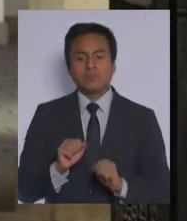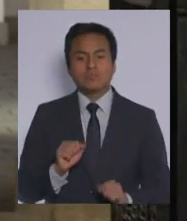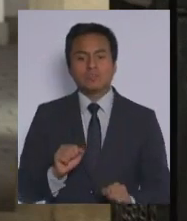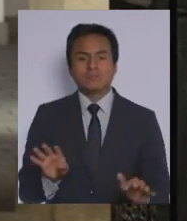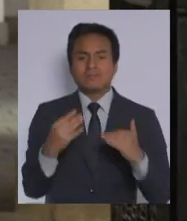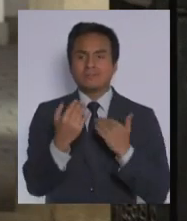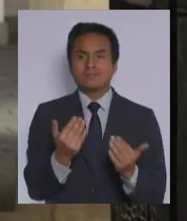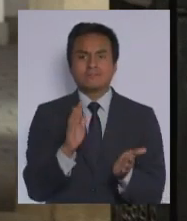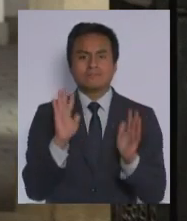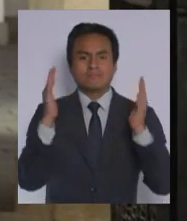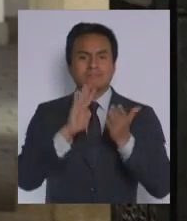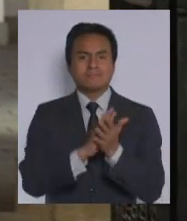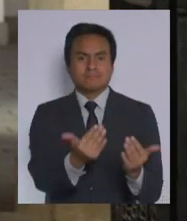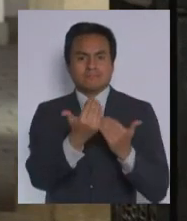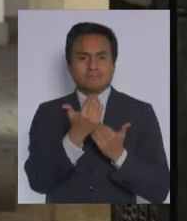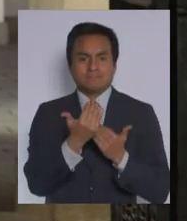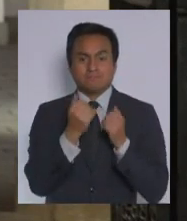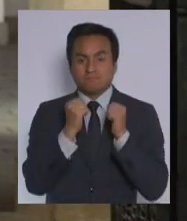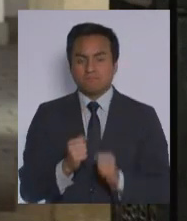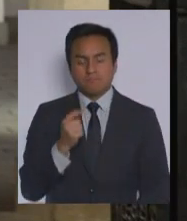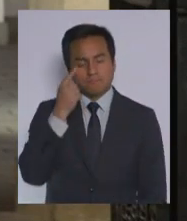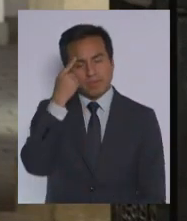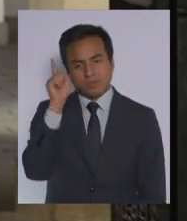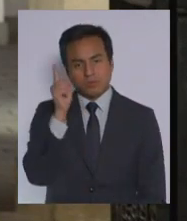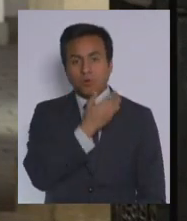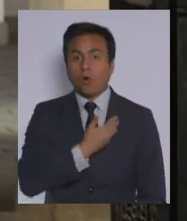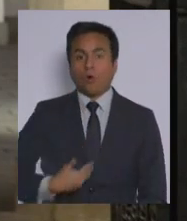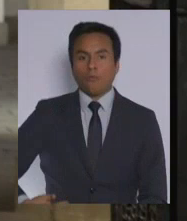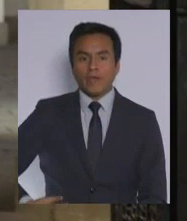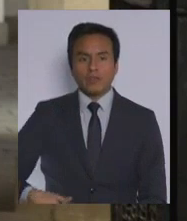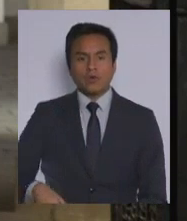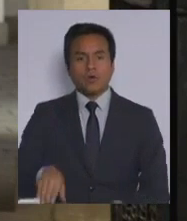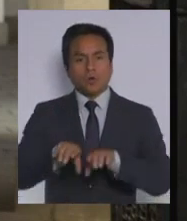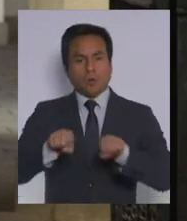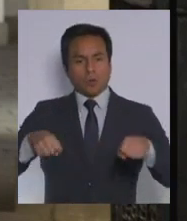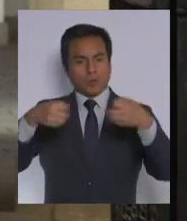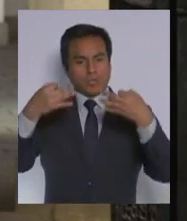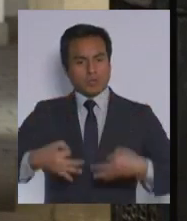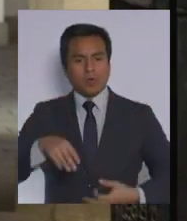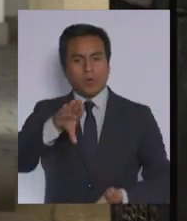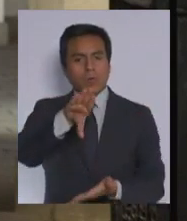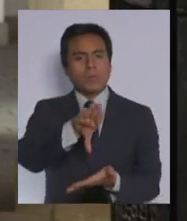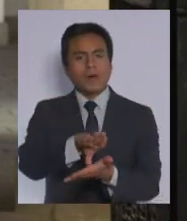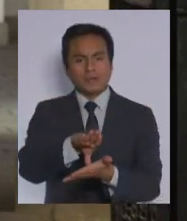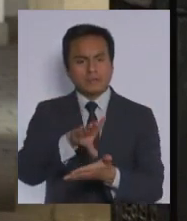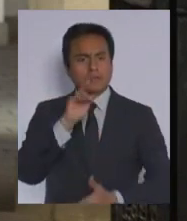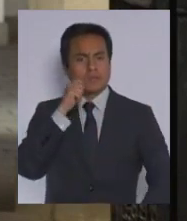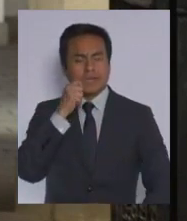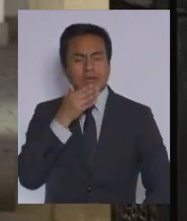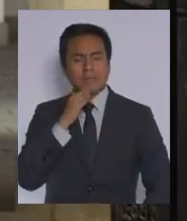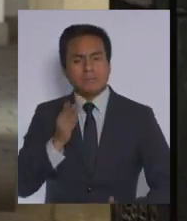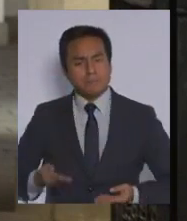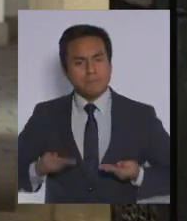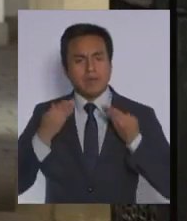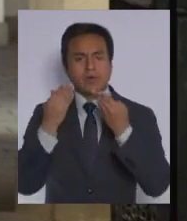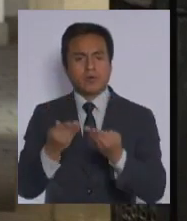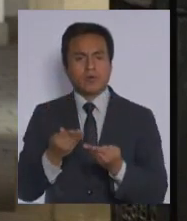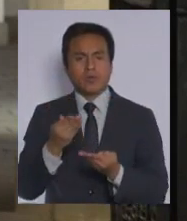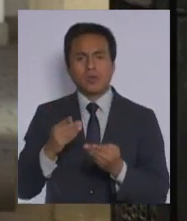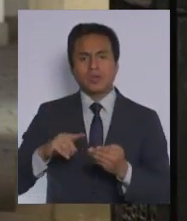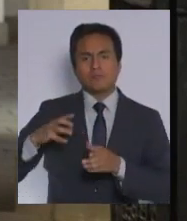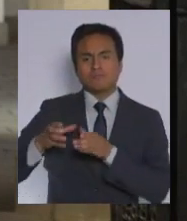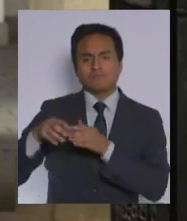alta popularidad pero lo que le corresponde a un gobierno comprometido con su país que quiere lo mejor para las